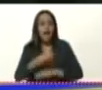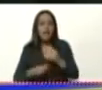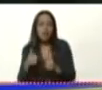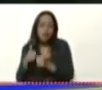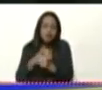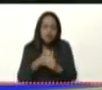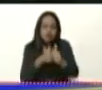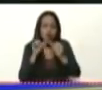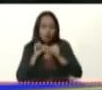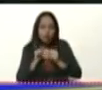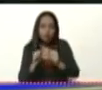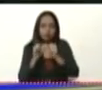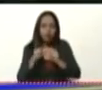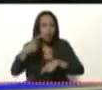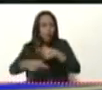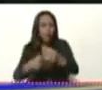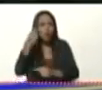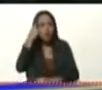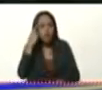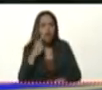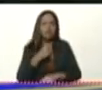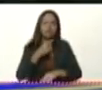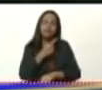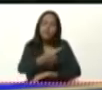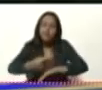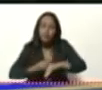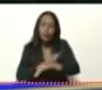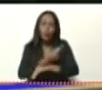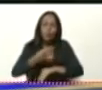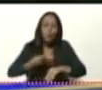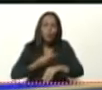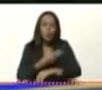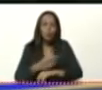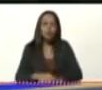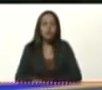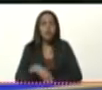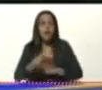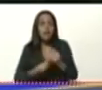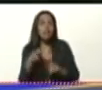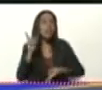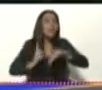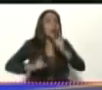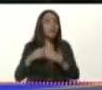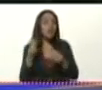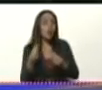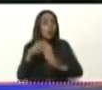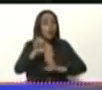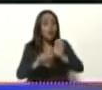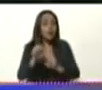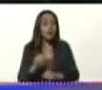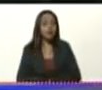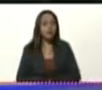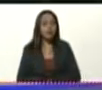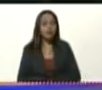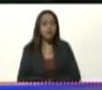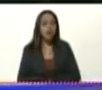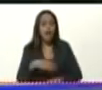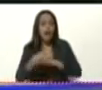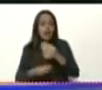seguimiento permanente, diario, hora a hora de la situación y dependiendo de esa evaluación vamos